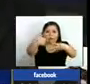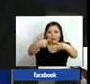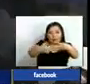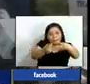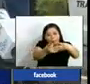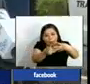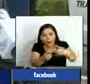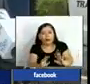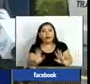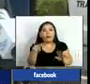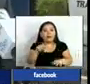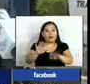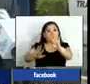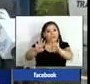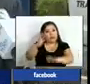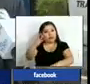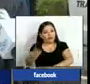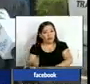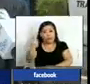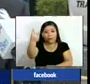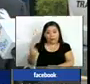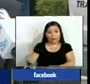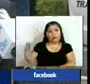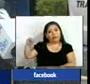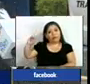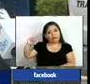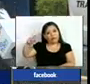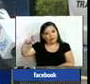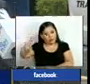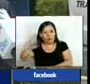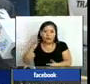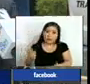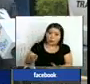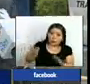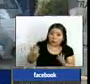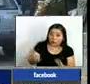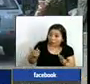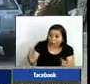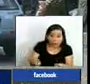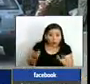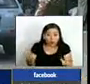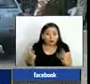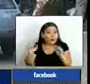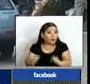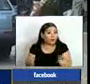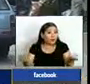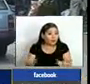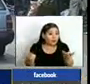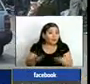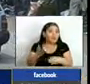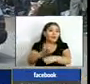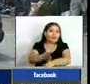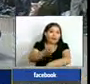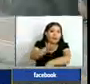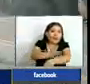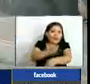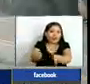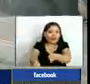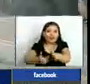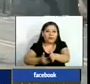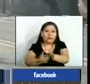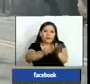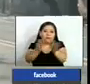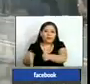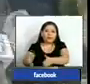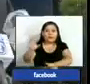15 días. El ministro de Obras Públicas sostiene que se mantiene a la expectativa de lo que pueda suceder previo al comienzo de la fase